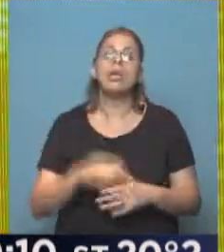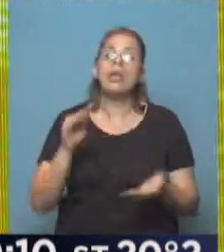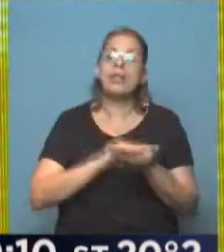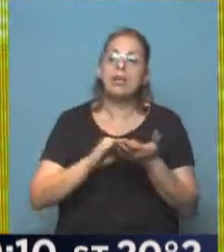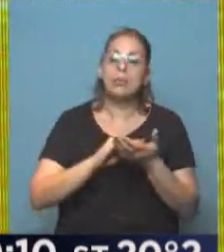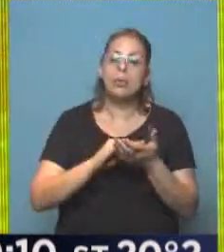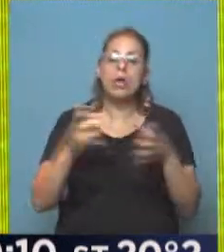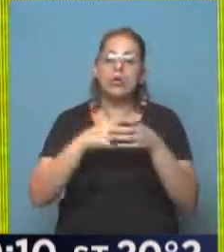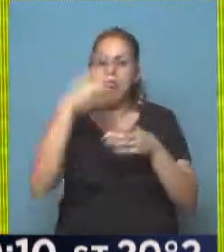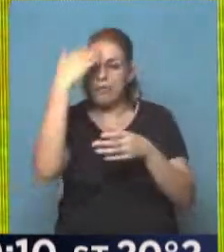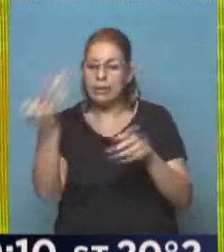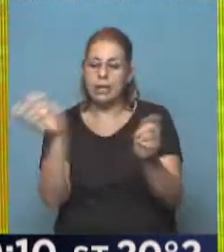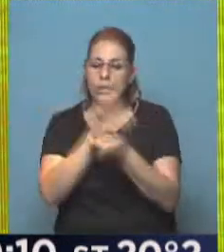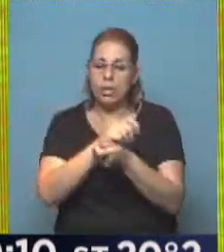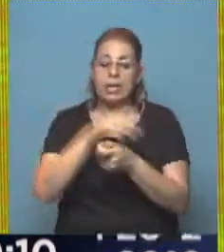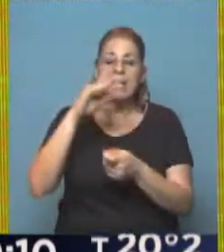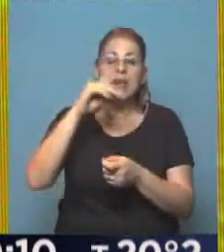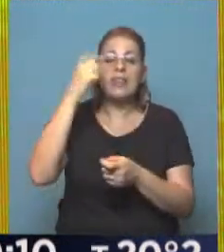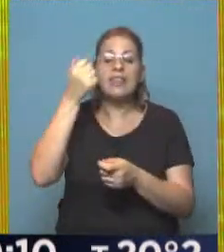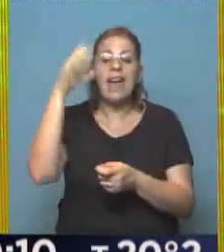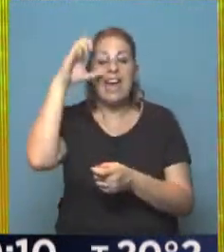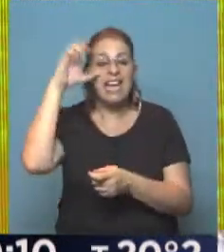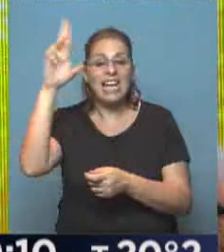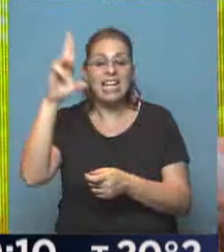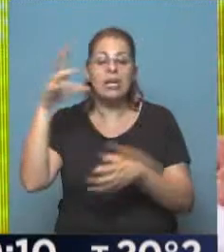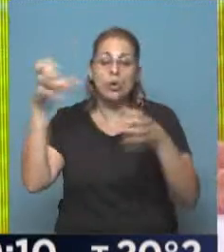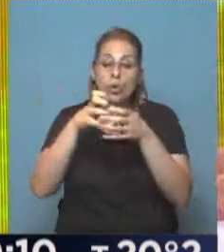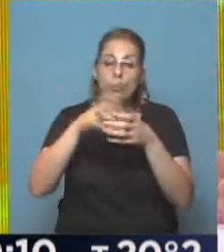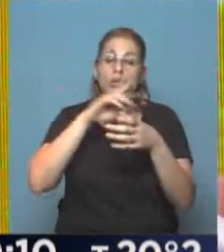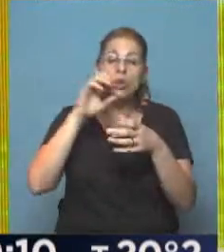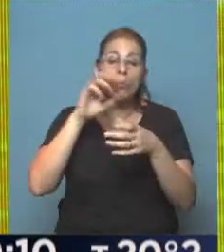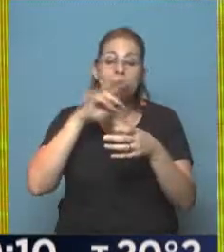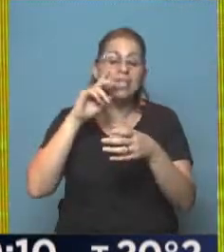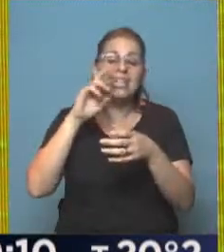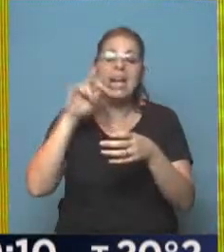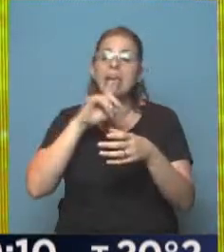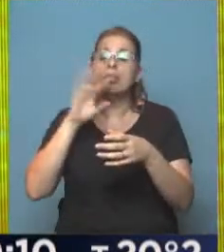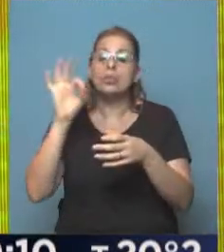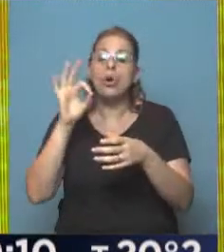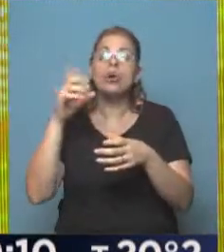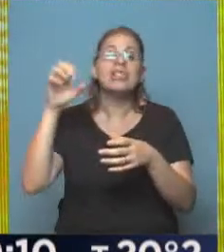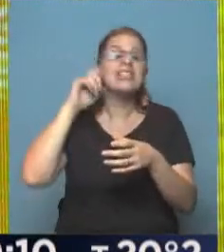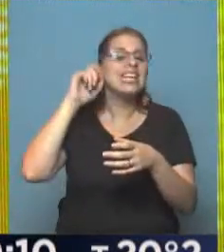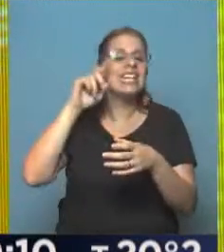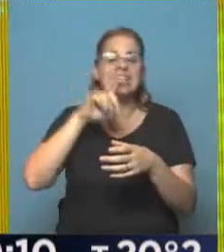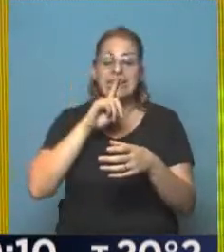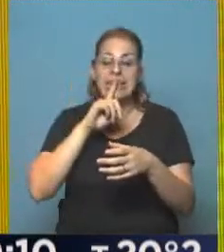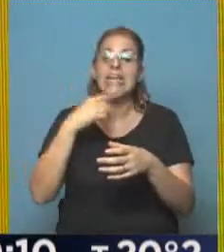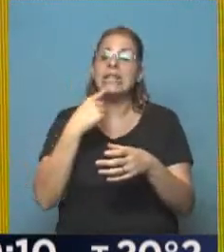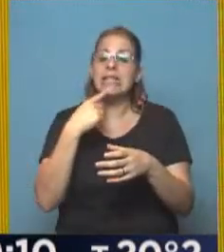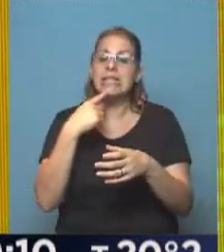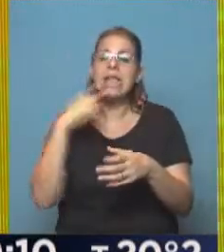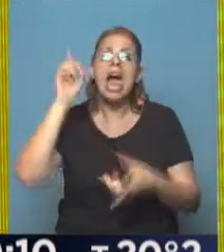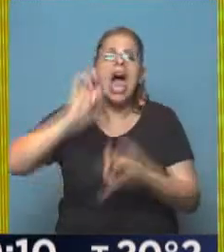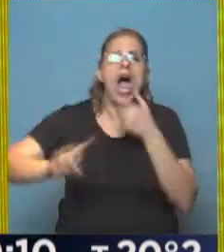diputado del Frente Renovador, Héctor Daer, integrante del triunvirato que conduce la CGT, destacó el